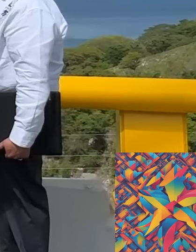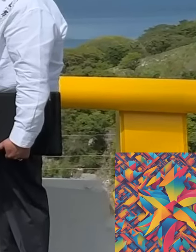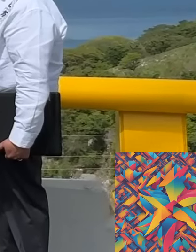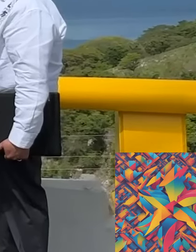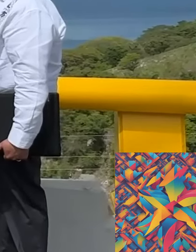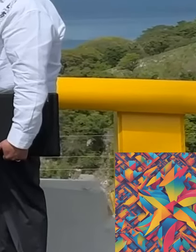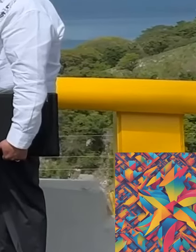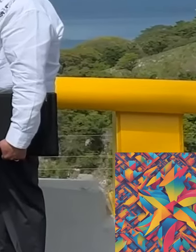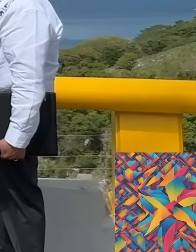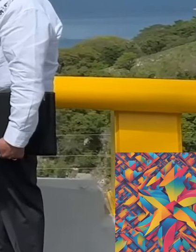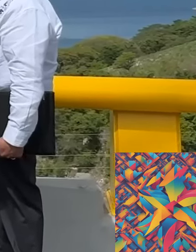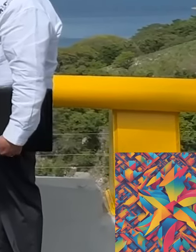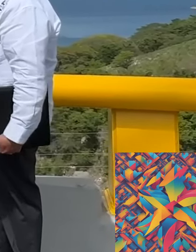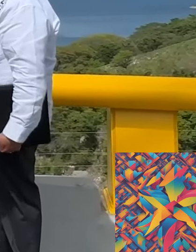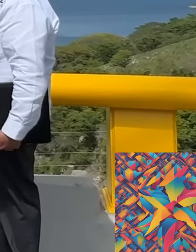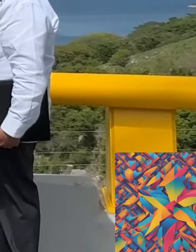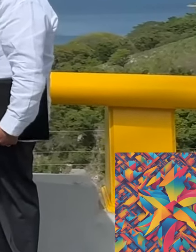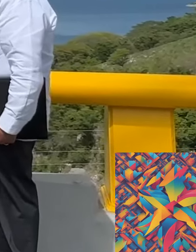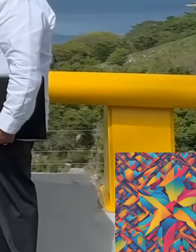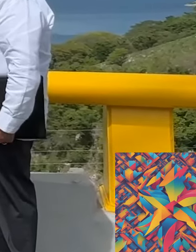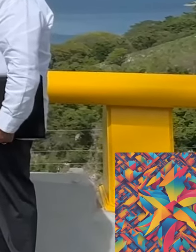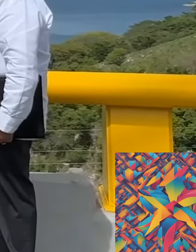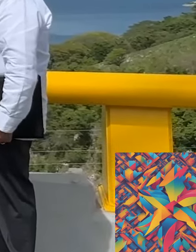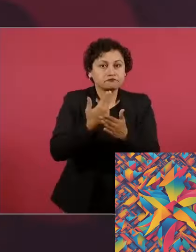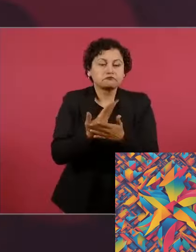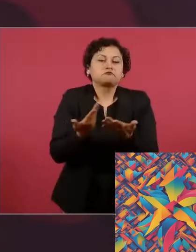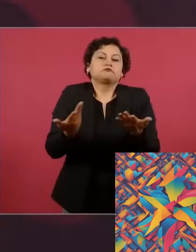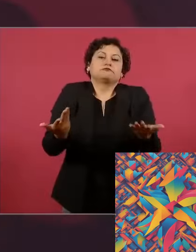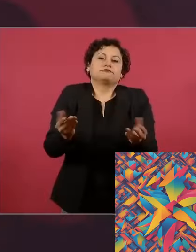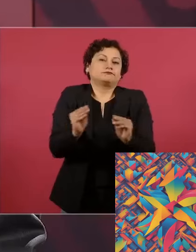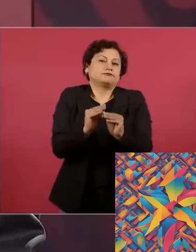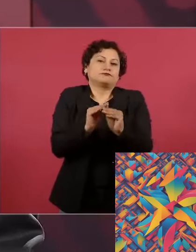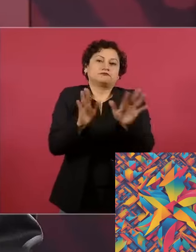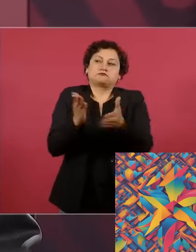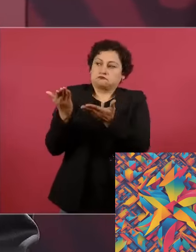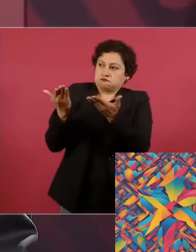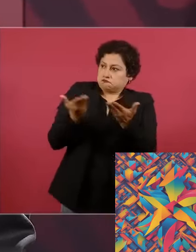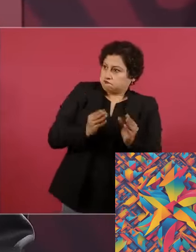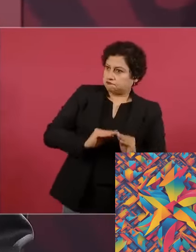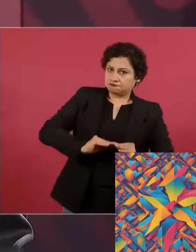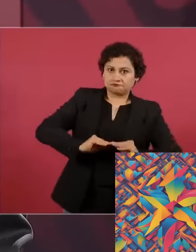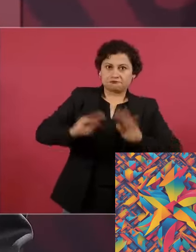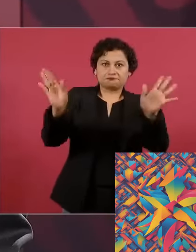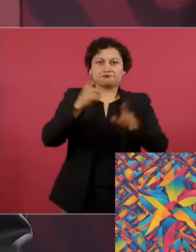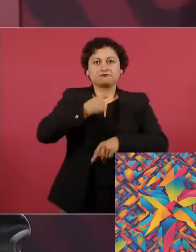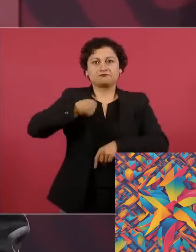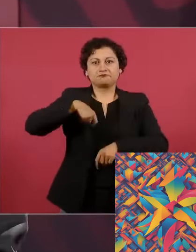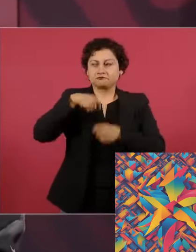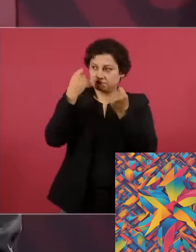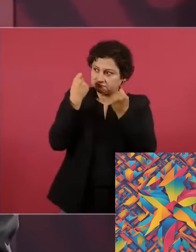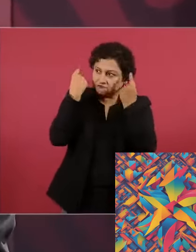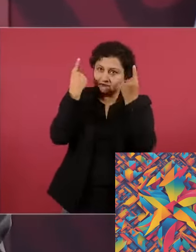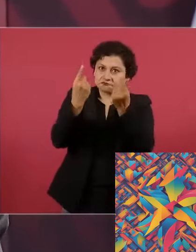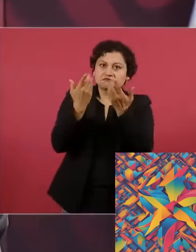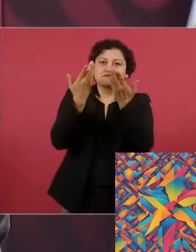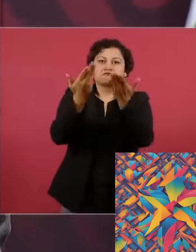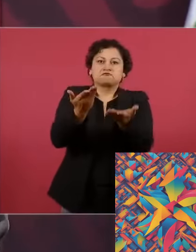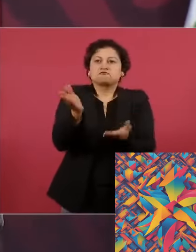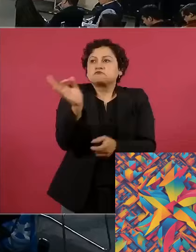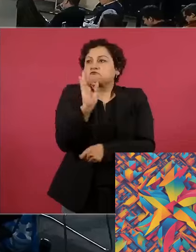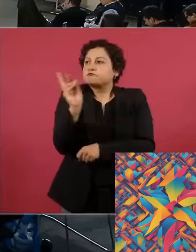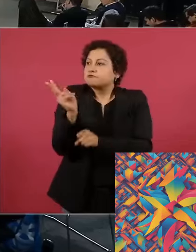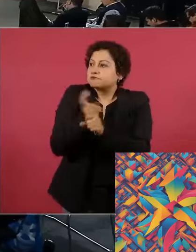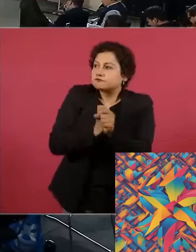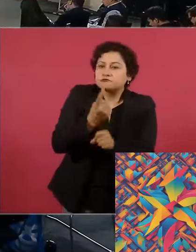revelaciones no solo reflejan un compromiso profundo con el país sino que también nos brindan una visión esperanzadora del futuro con